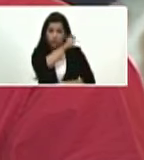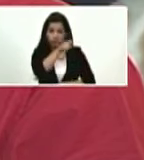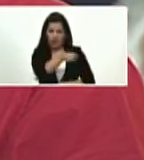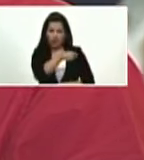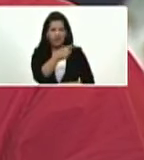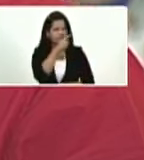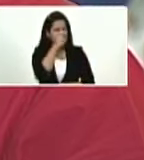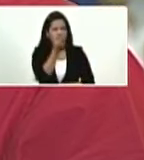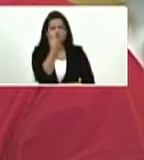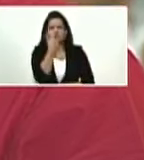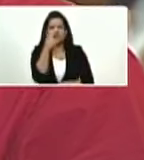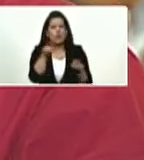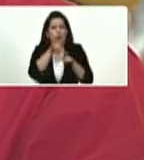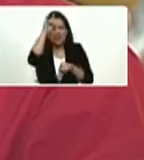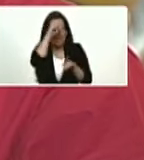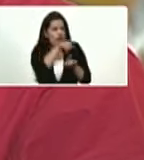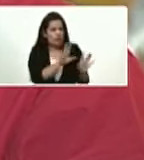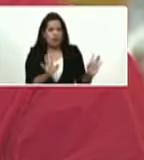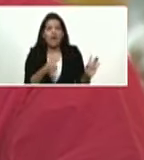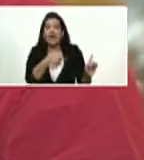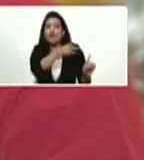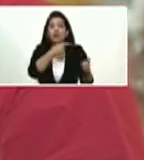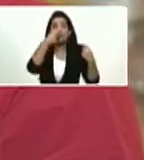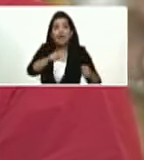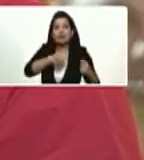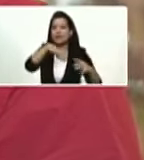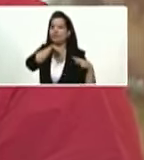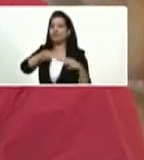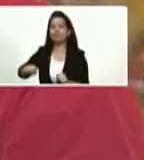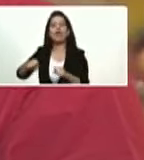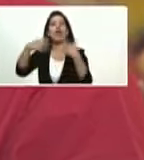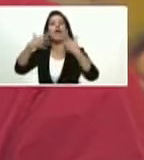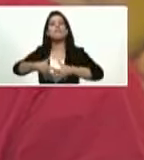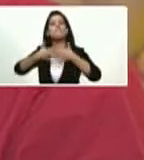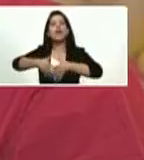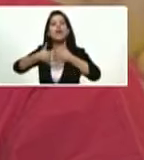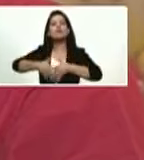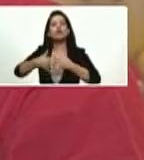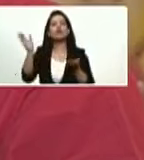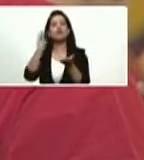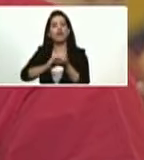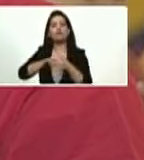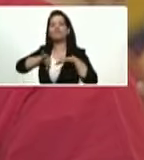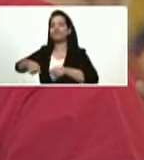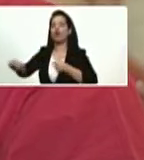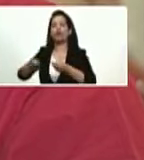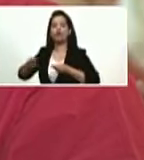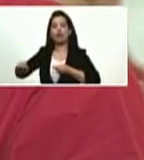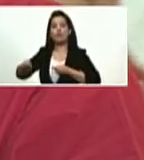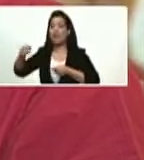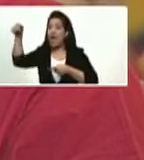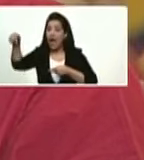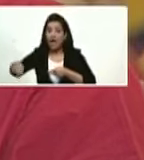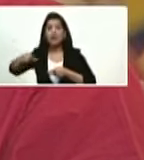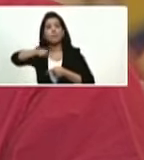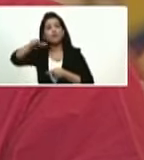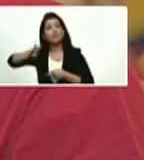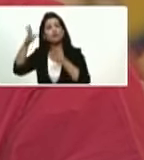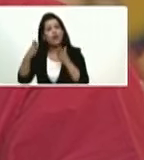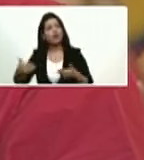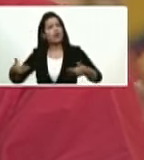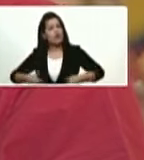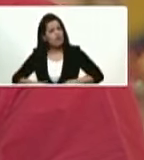oligárquico medios de producción, fábricas y servicios donde el pueblo venezolano está haciendo serios esfuerzos por salir